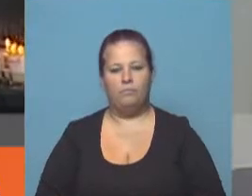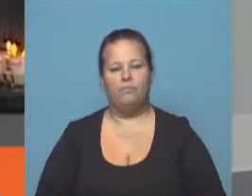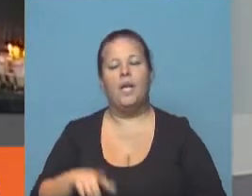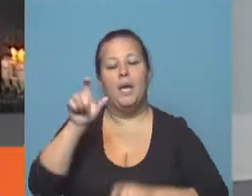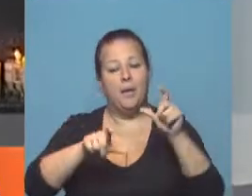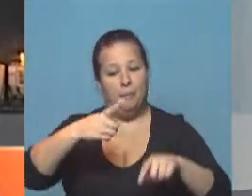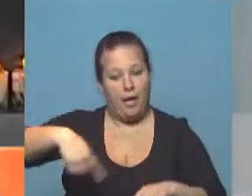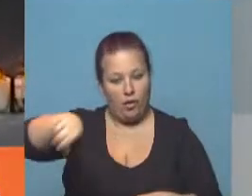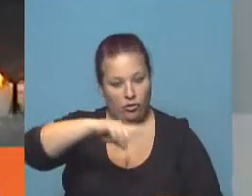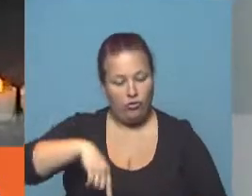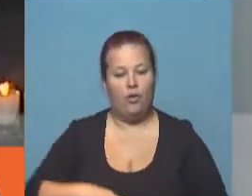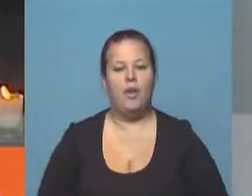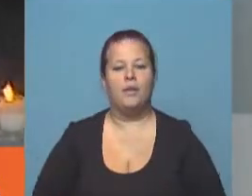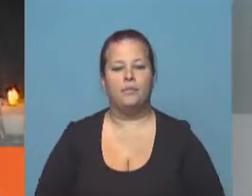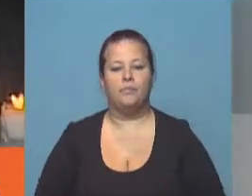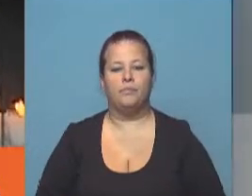Ciudadanos,